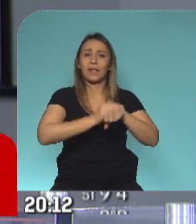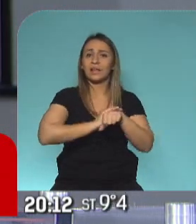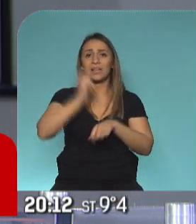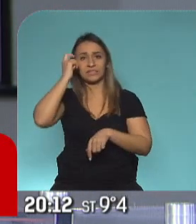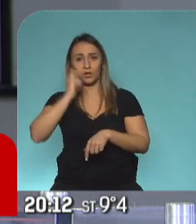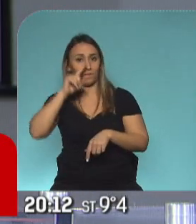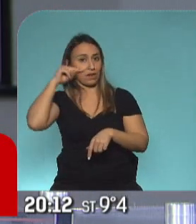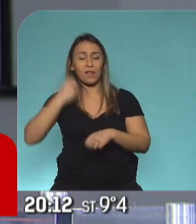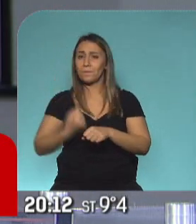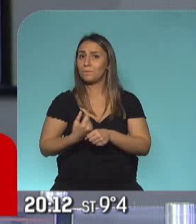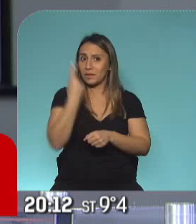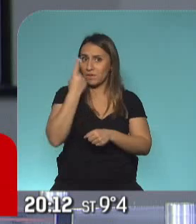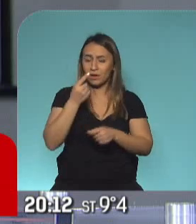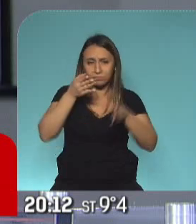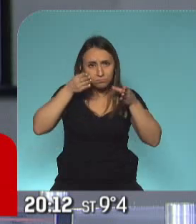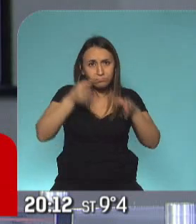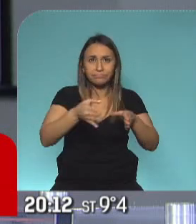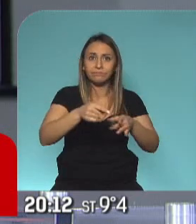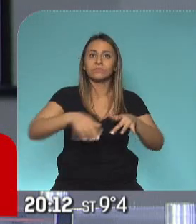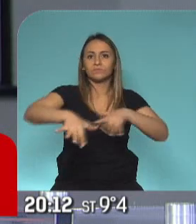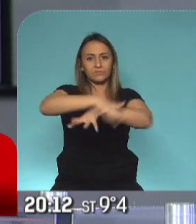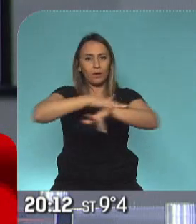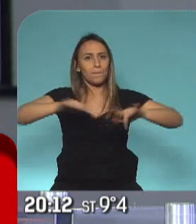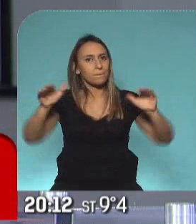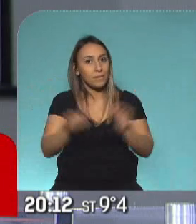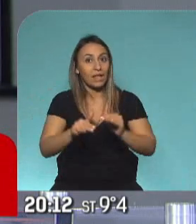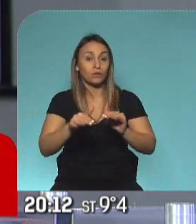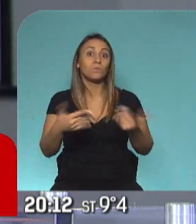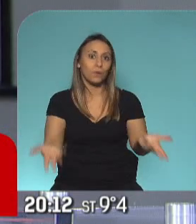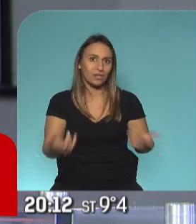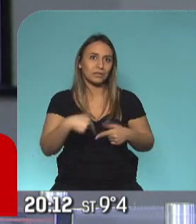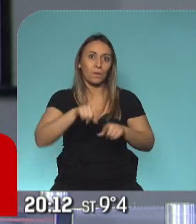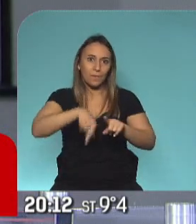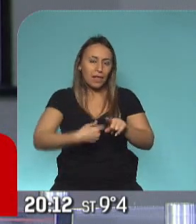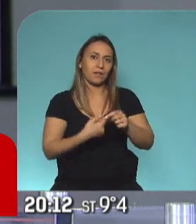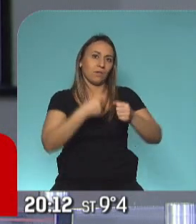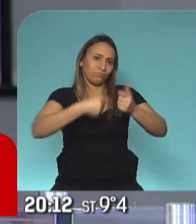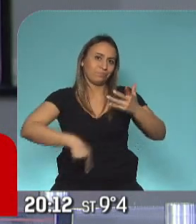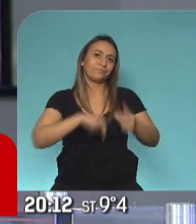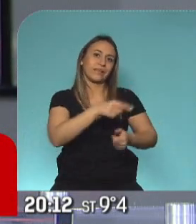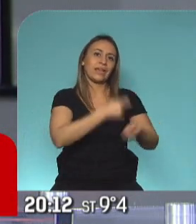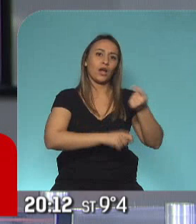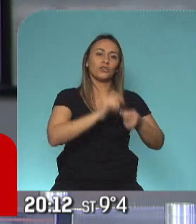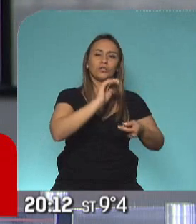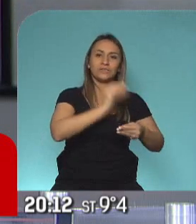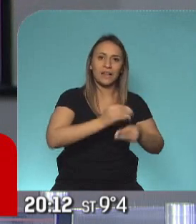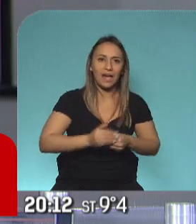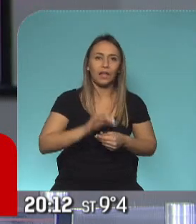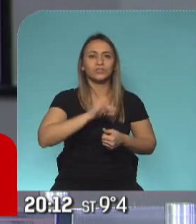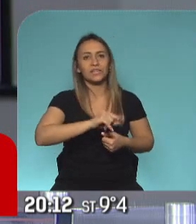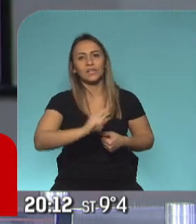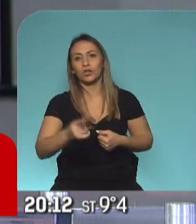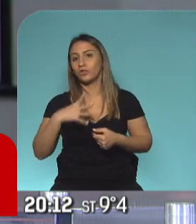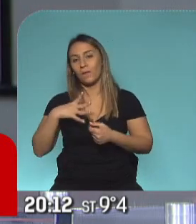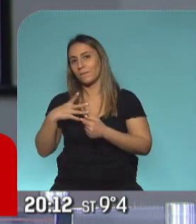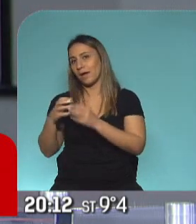Fernández. Primero, limitar la circulación. Eso amerita que cierren o no los comercios, los pequeños comercios. Bueno, está por verse, son cosas que todavía no